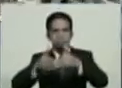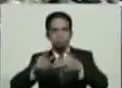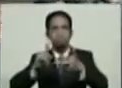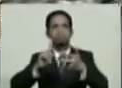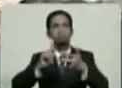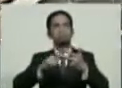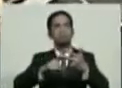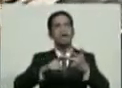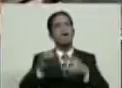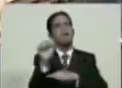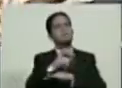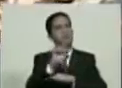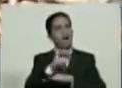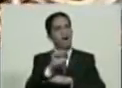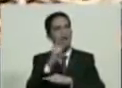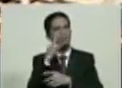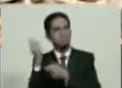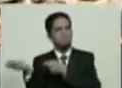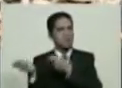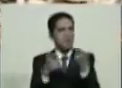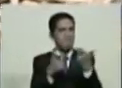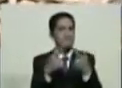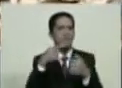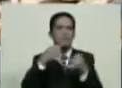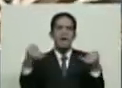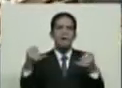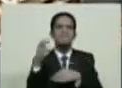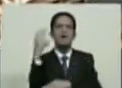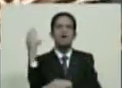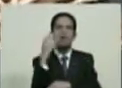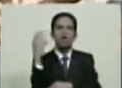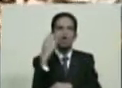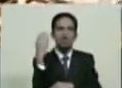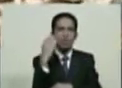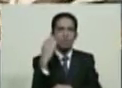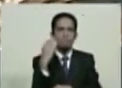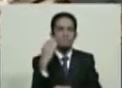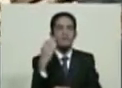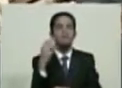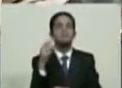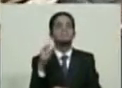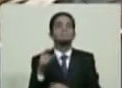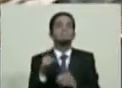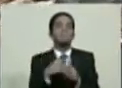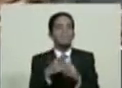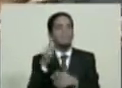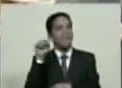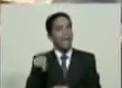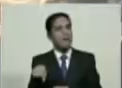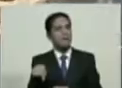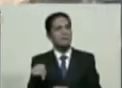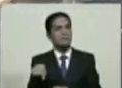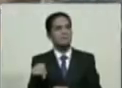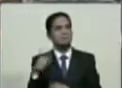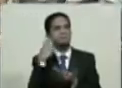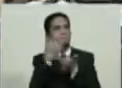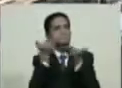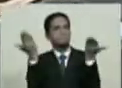transportar hasta la frontera con Colombia a través de los caminos verdes. Y aquí se encuentran los